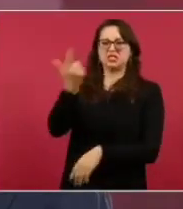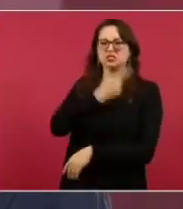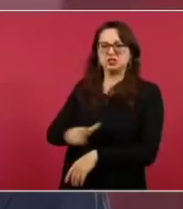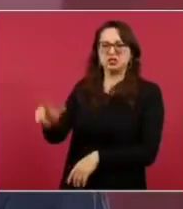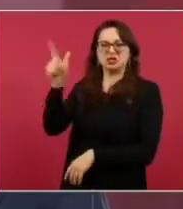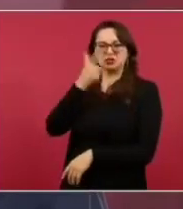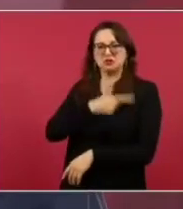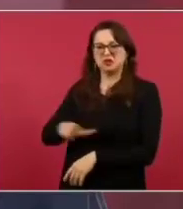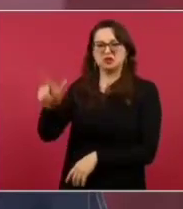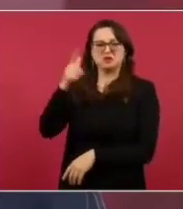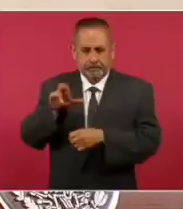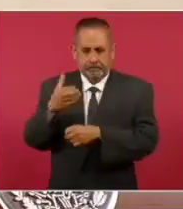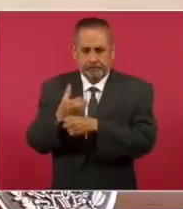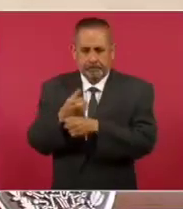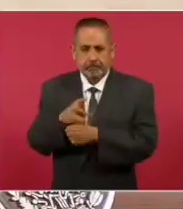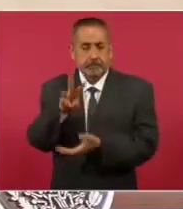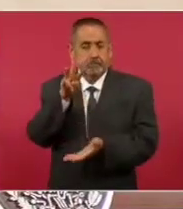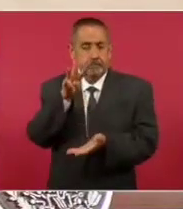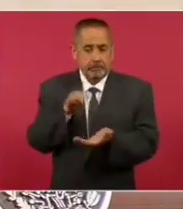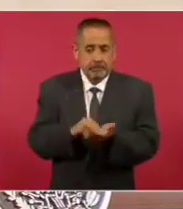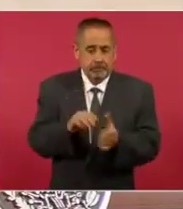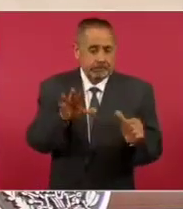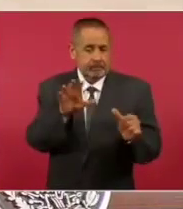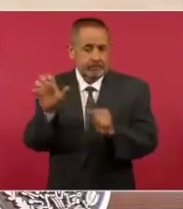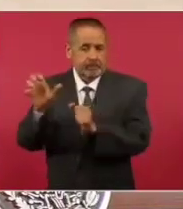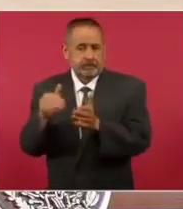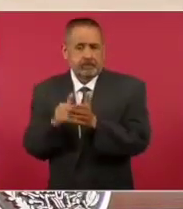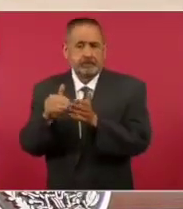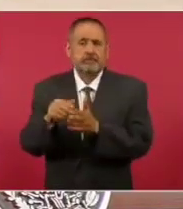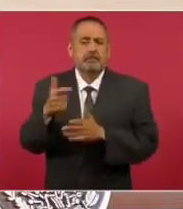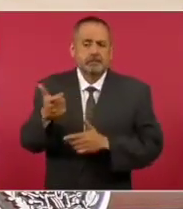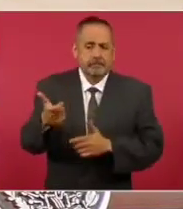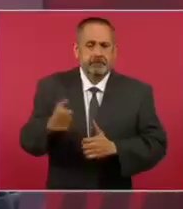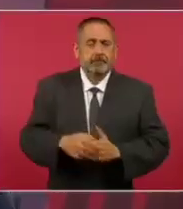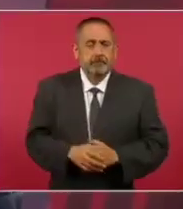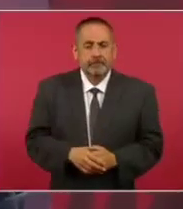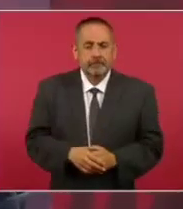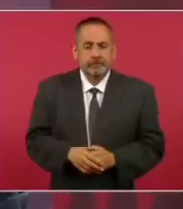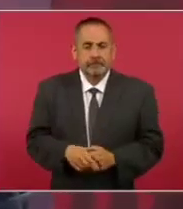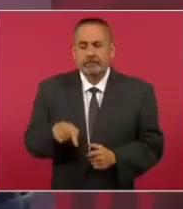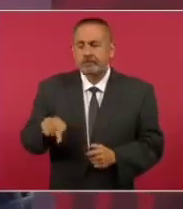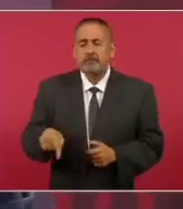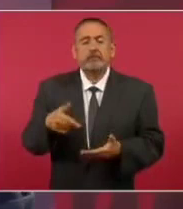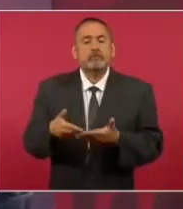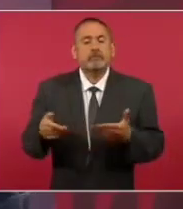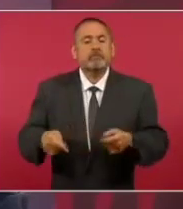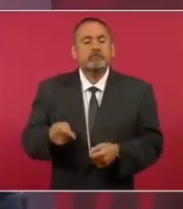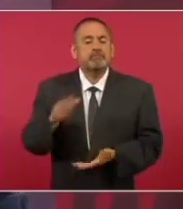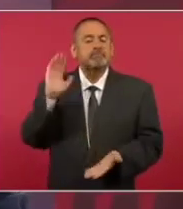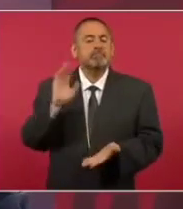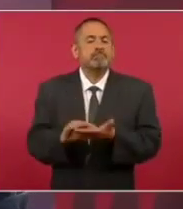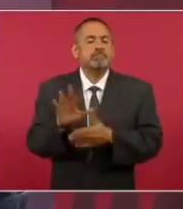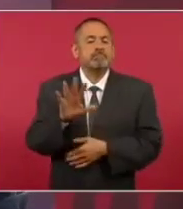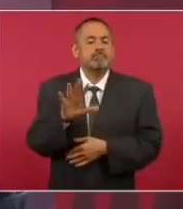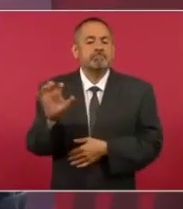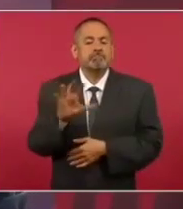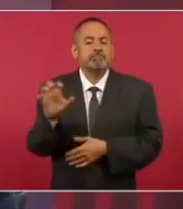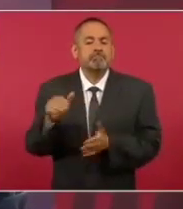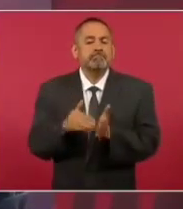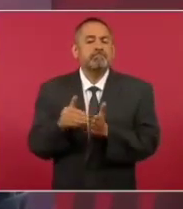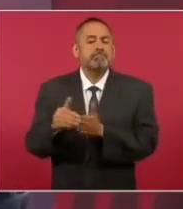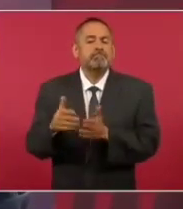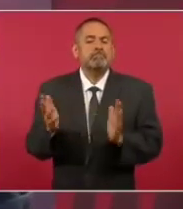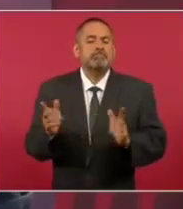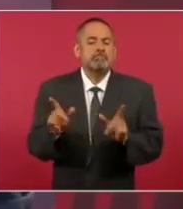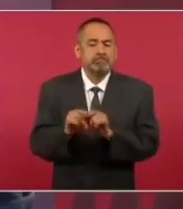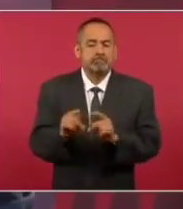etcétera, etcétera, etcétera. Tras más de 1,140 días en huelga, el Sindicato Único de Trabajadores de Notimex criticó al